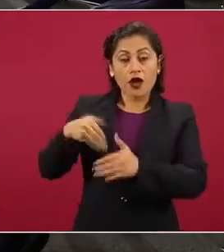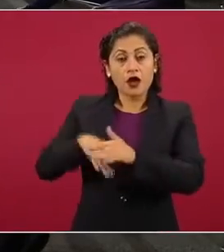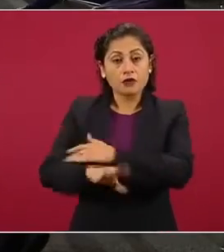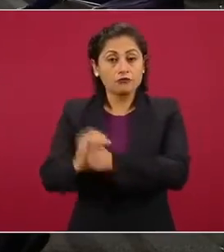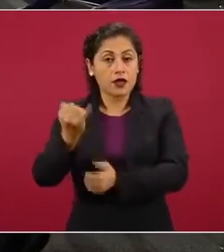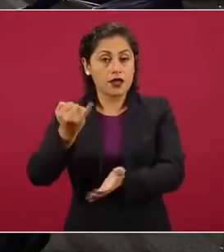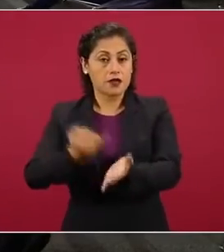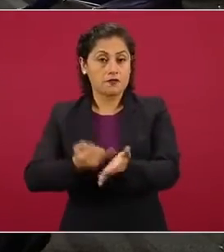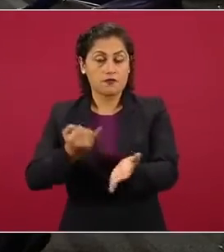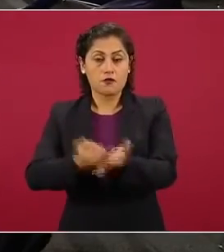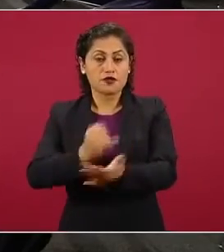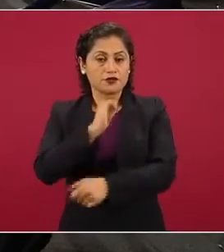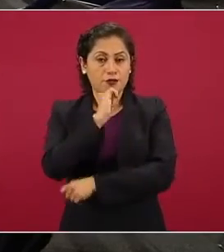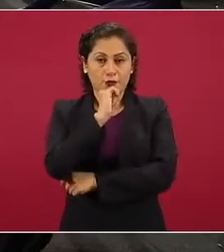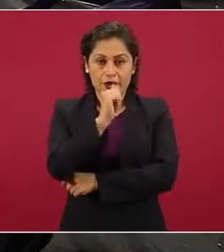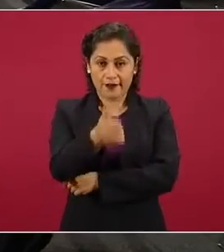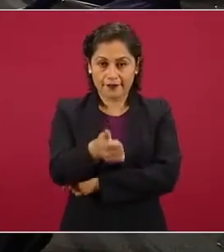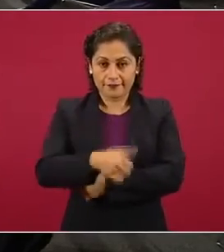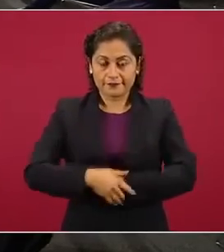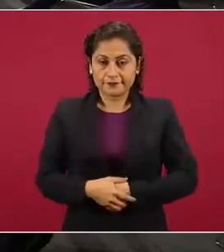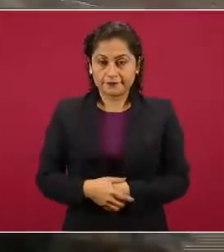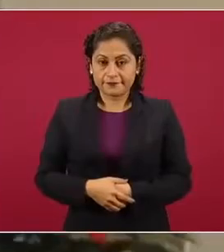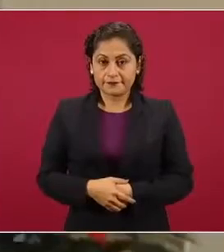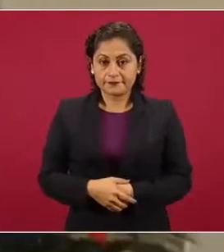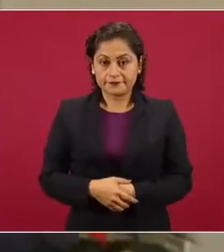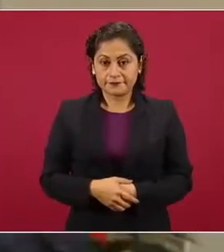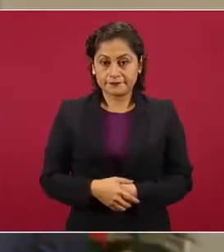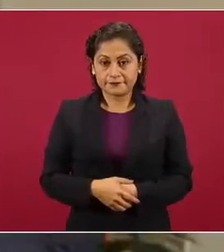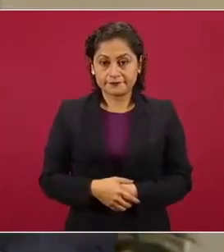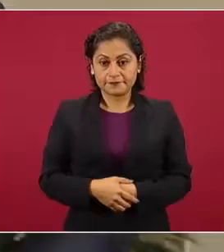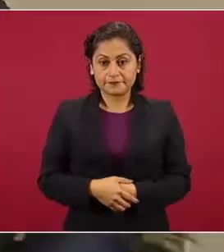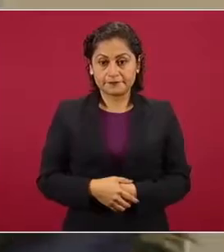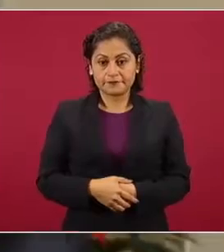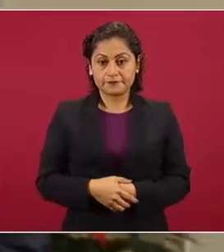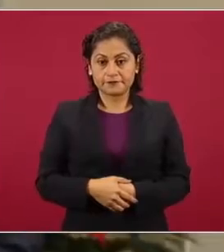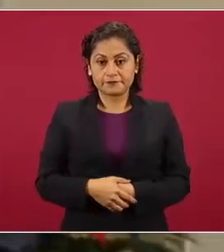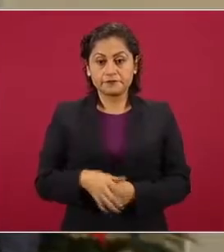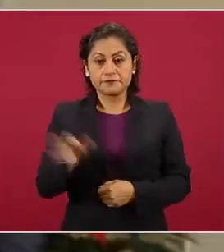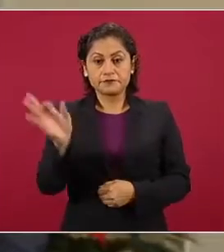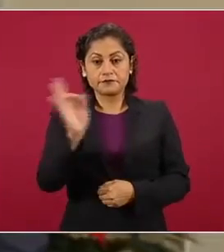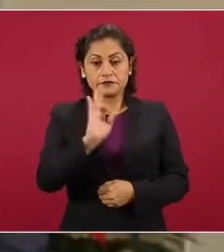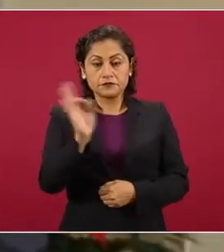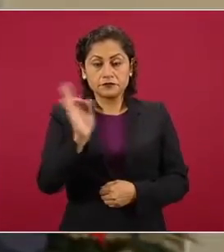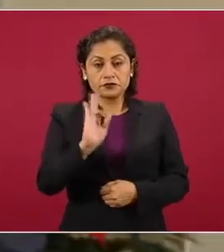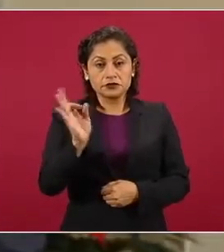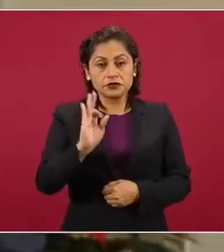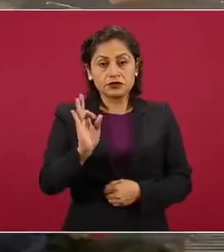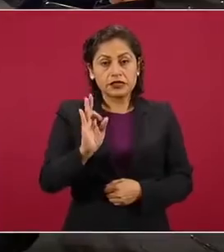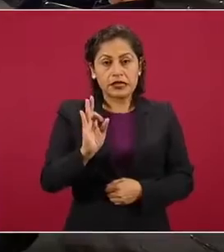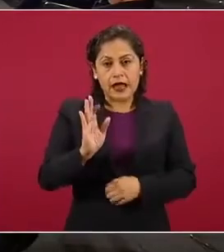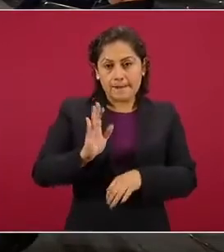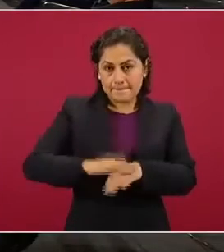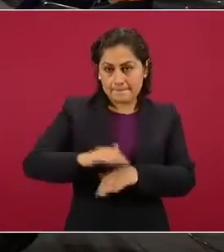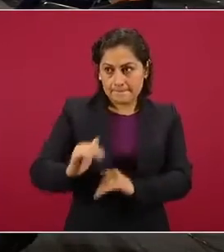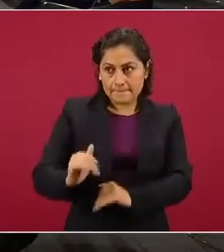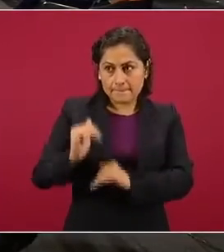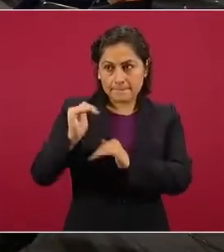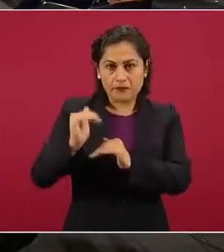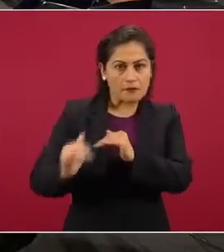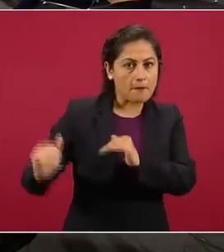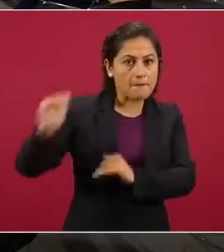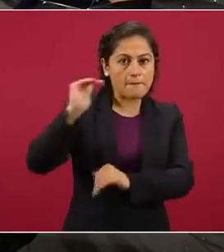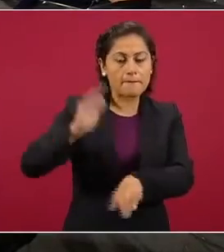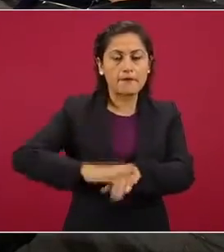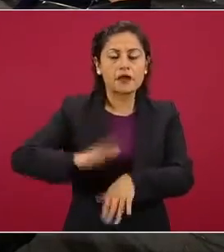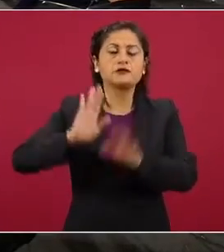sin pagar absolutamente nada. Ya si se trata de una cantidad mayor, sí,